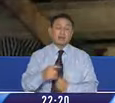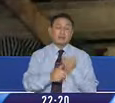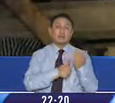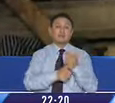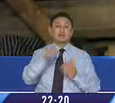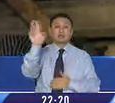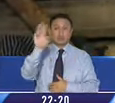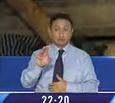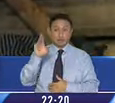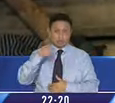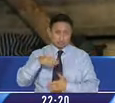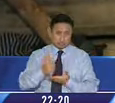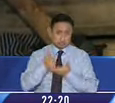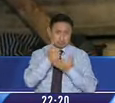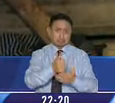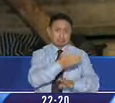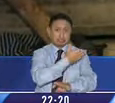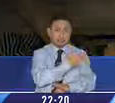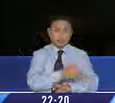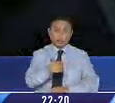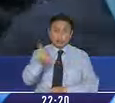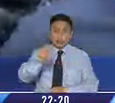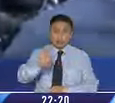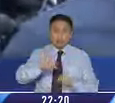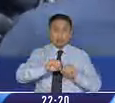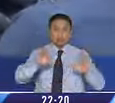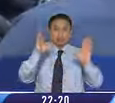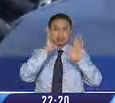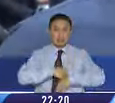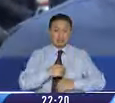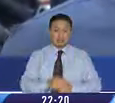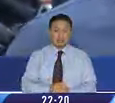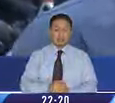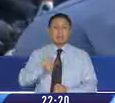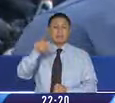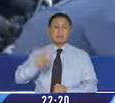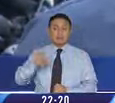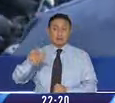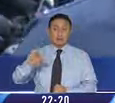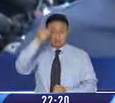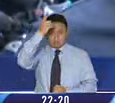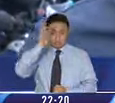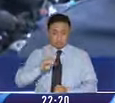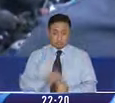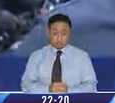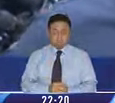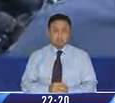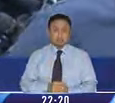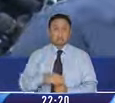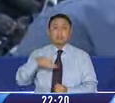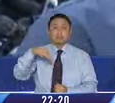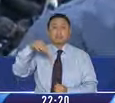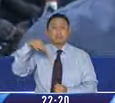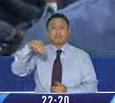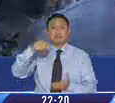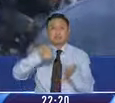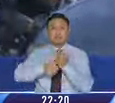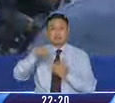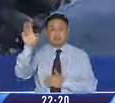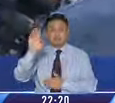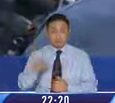el respectivo tratamiento que ellos gratuitamente ofertan, y las personas que decidan irse con el MSP y tanto con tratamientos